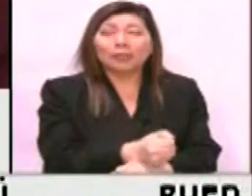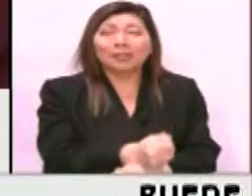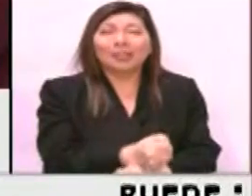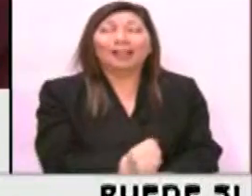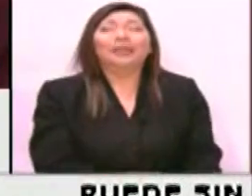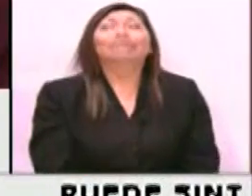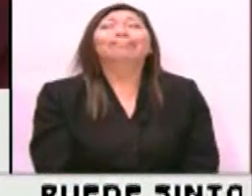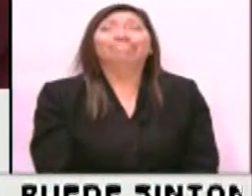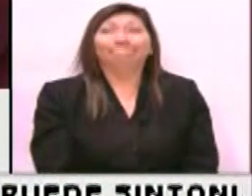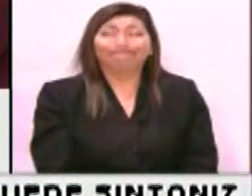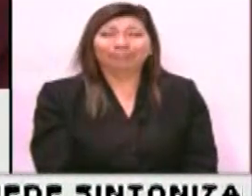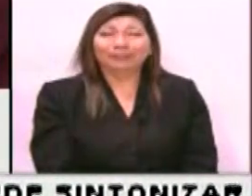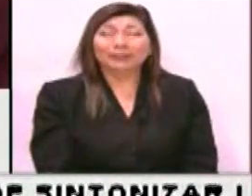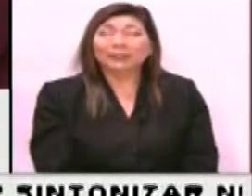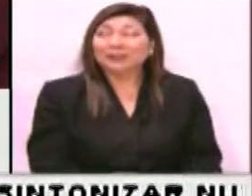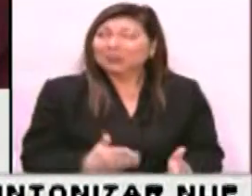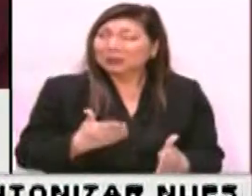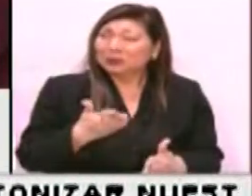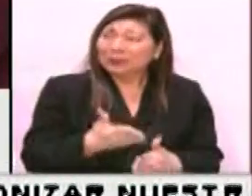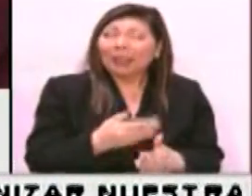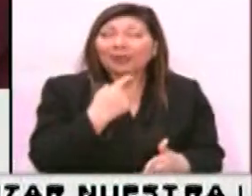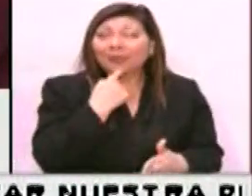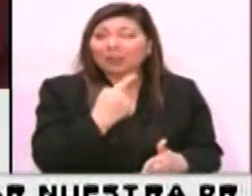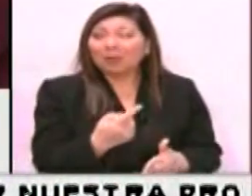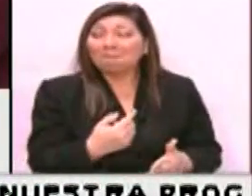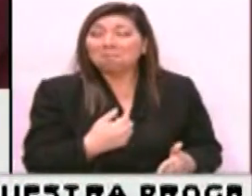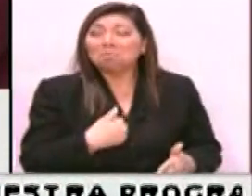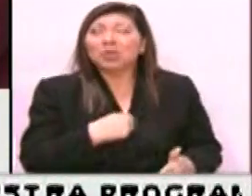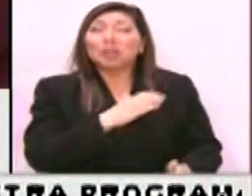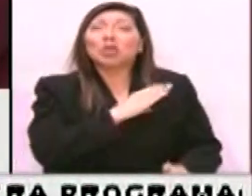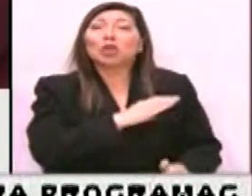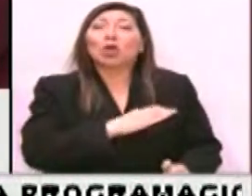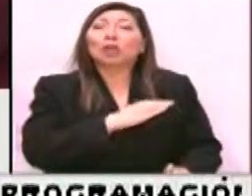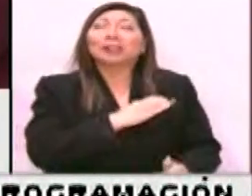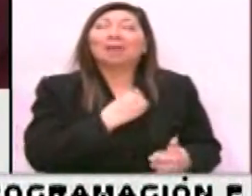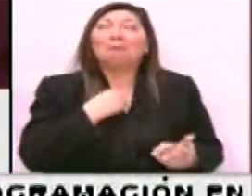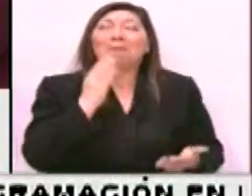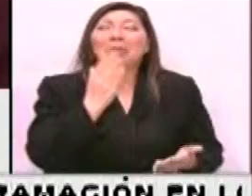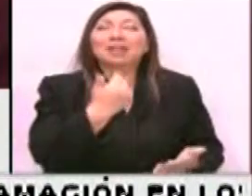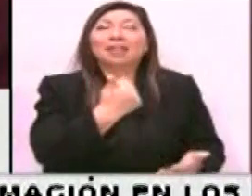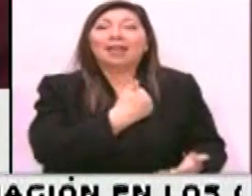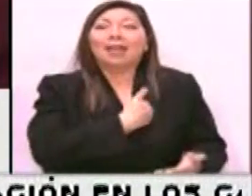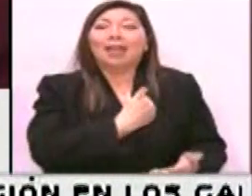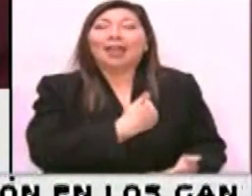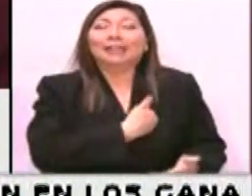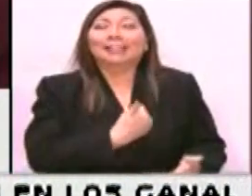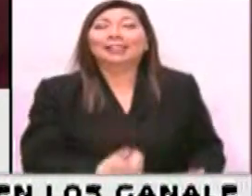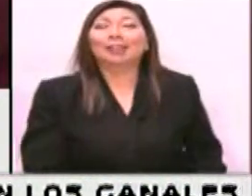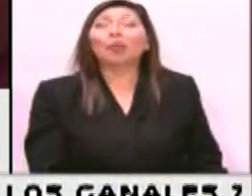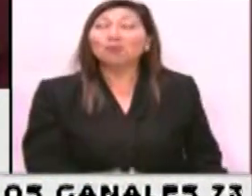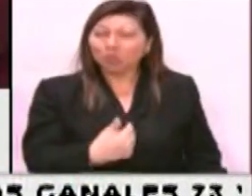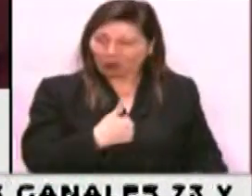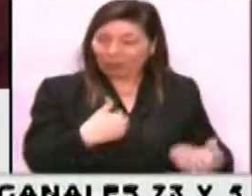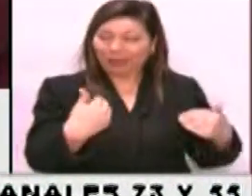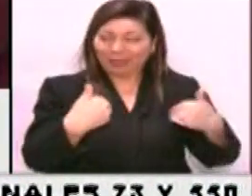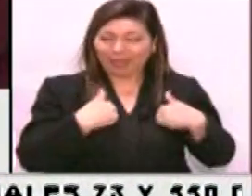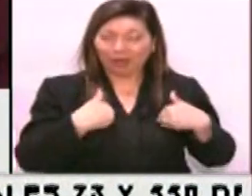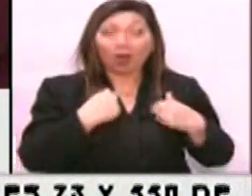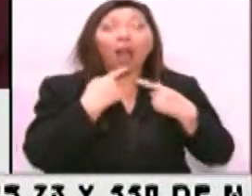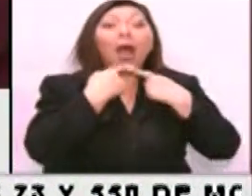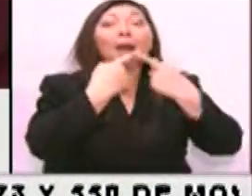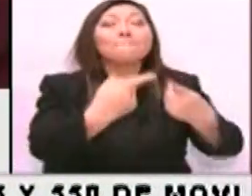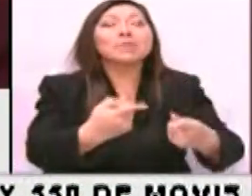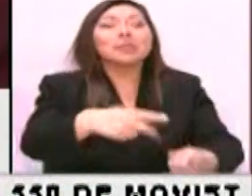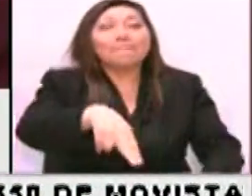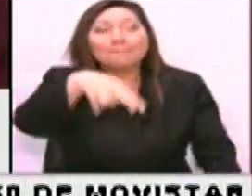corriente, porque se atrevieron a decir, mi conciencia me manda esto, y en consecuencia yo tengo que transmitirle